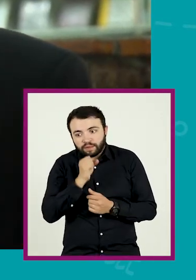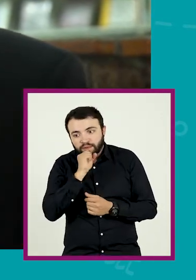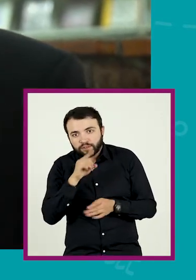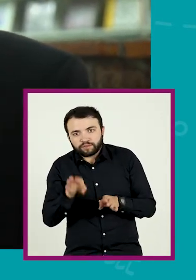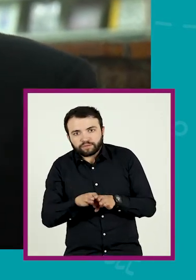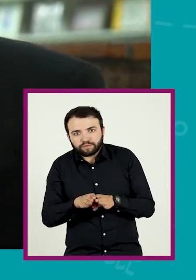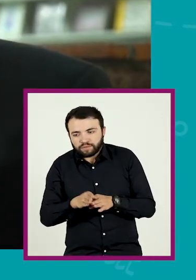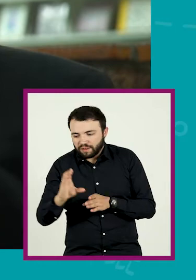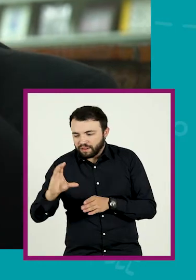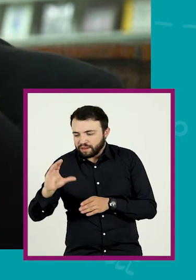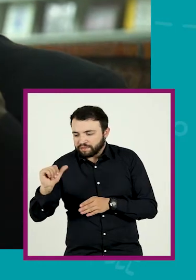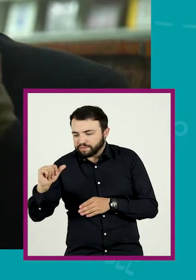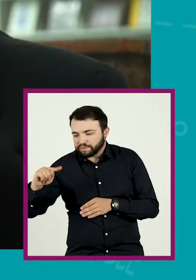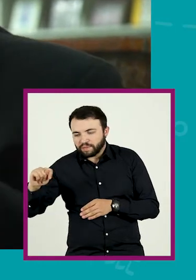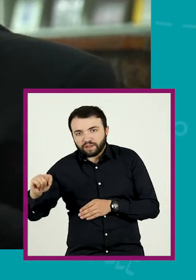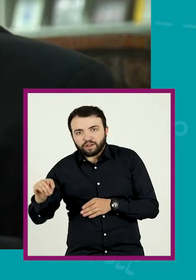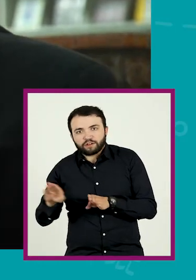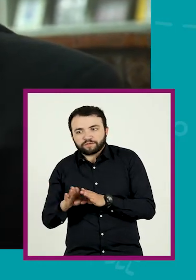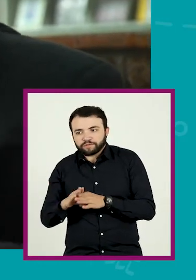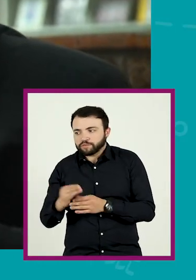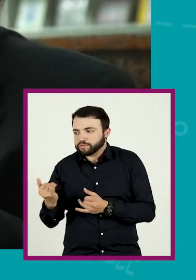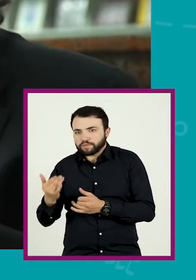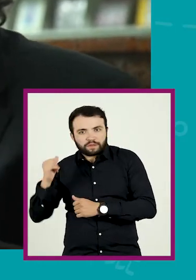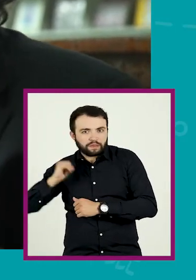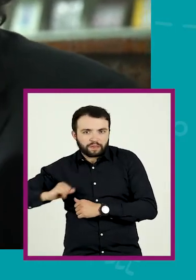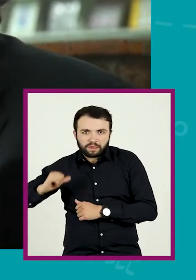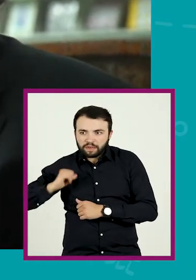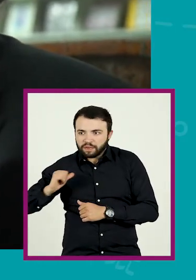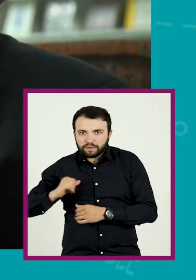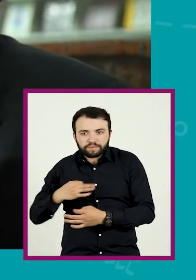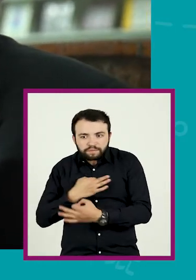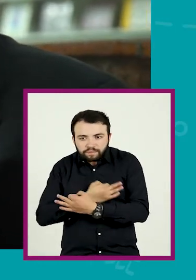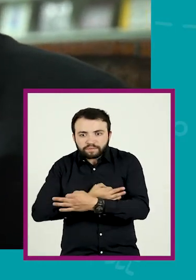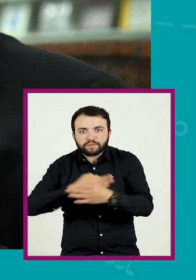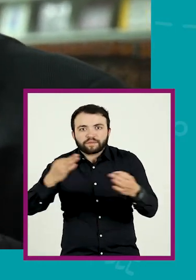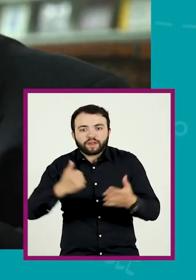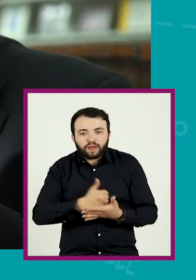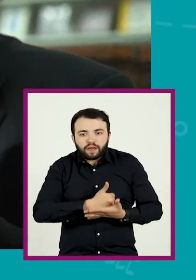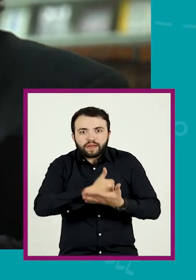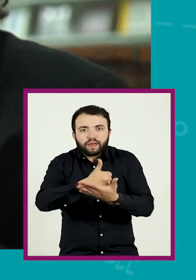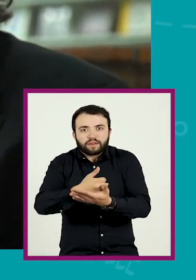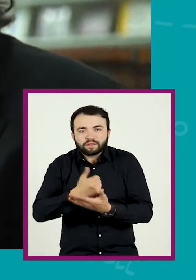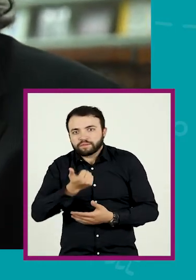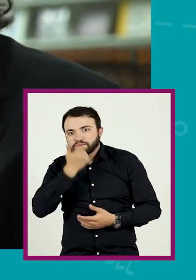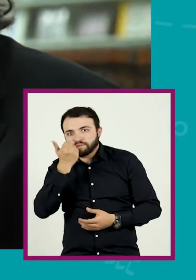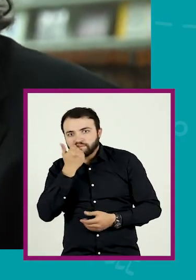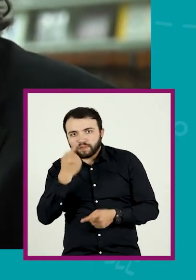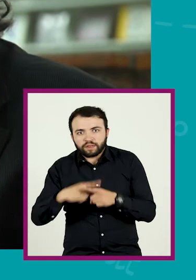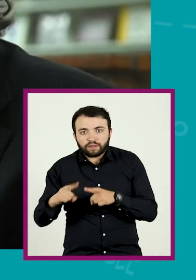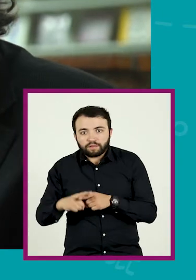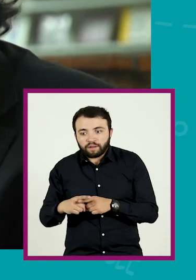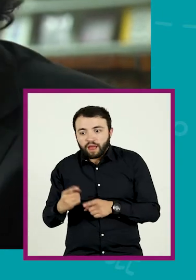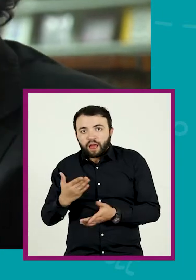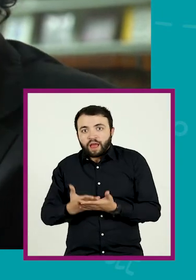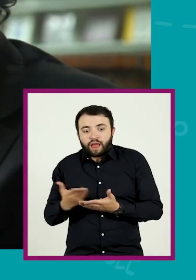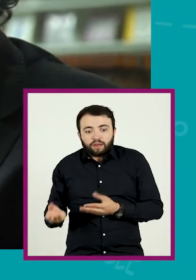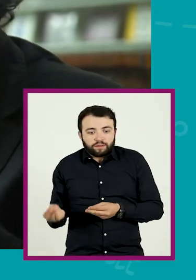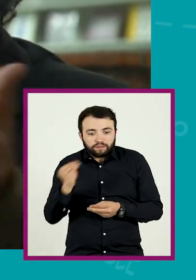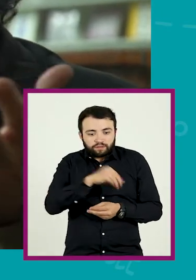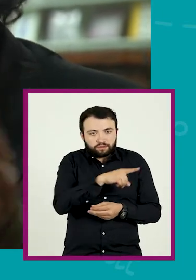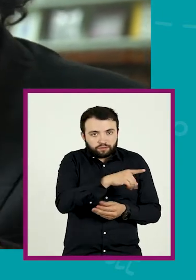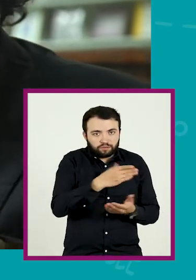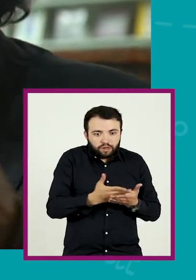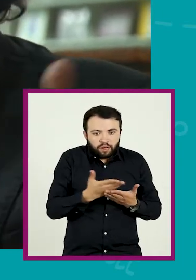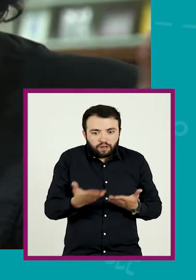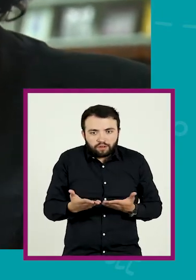que ejerció Kant en pensadores a su vez muy influyentes como Hegel, claro. Schopenhauer, y bueno, por ahí nos vamos con Marx y con